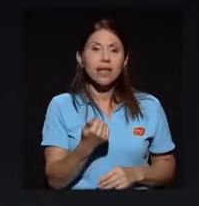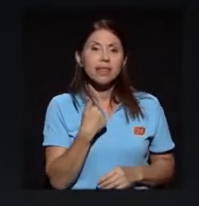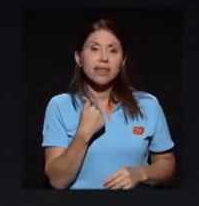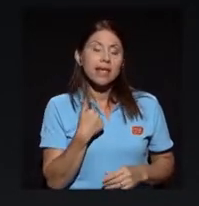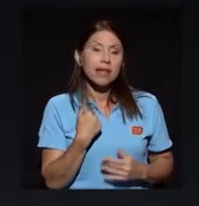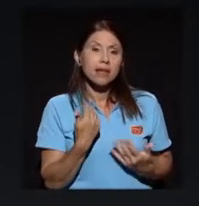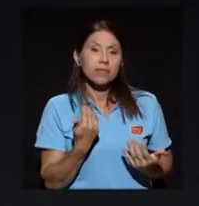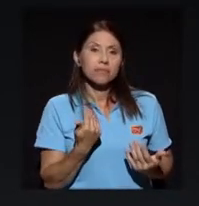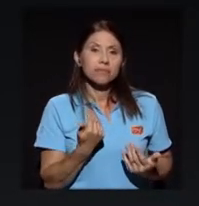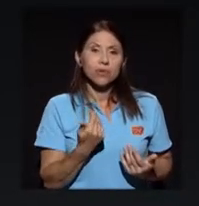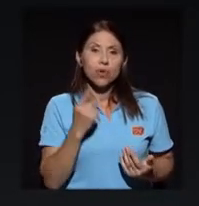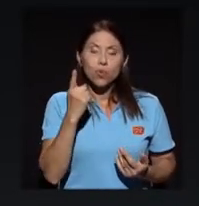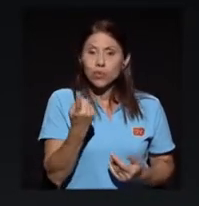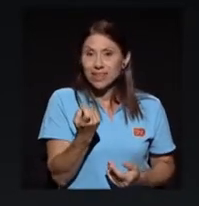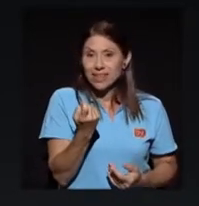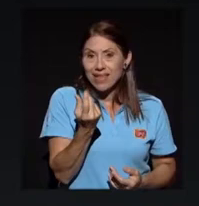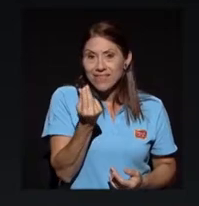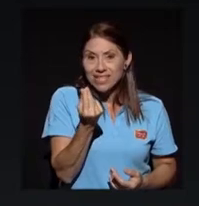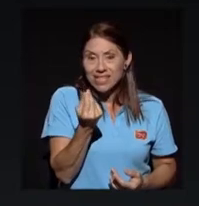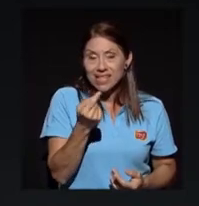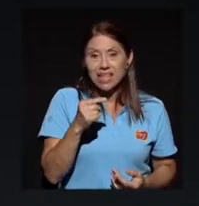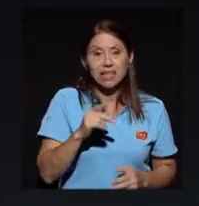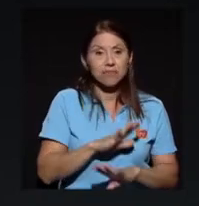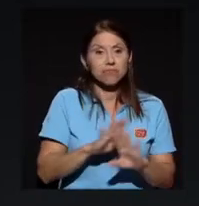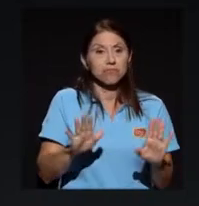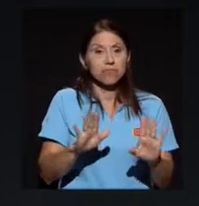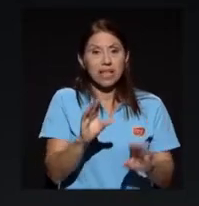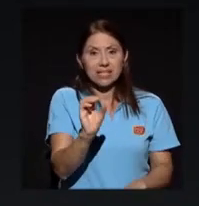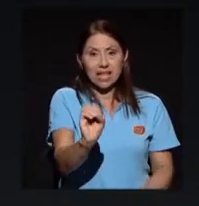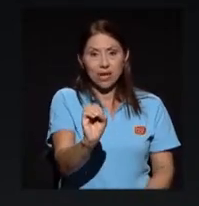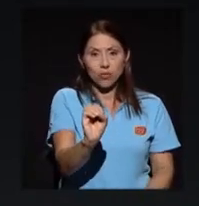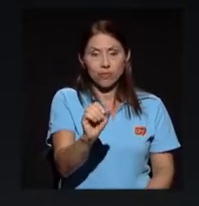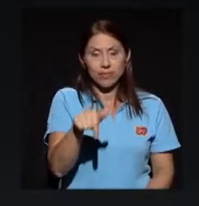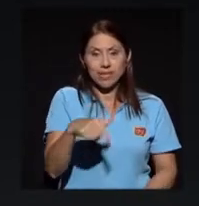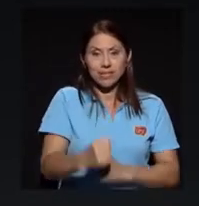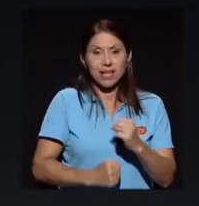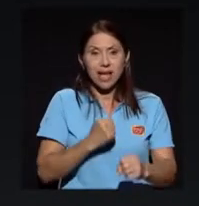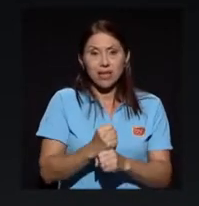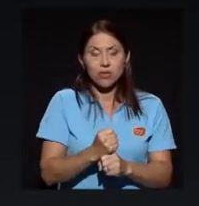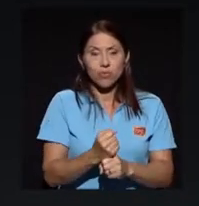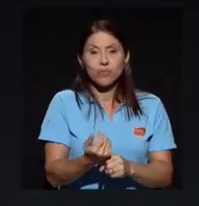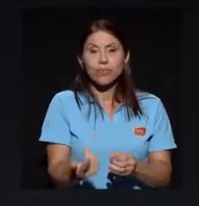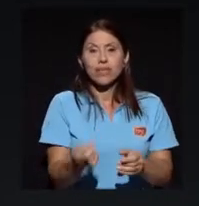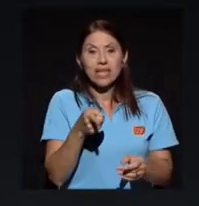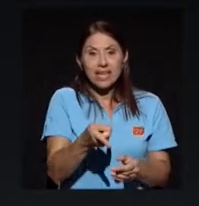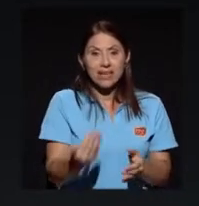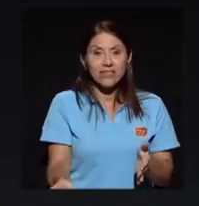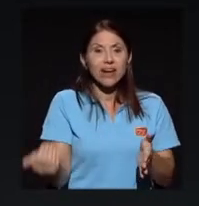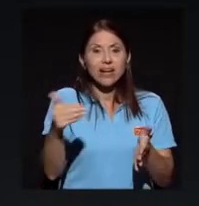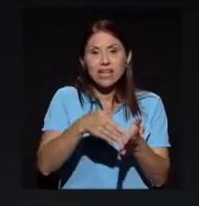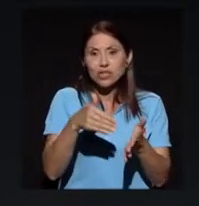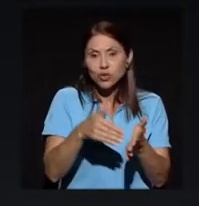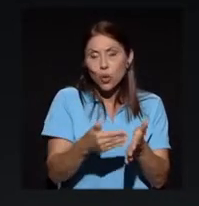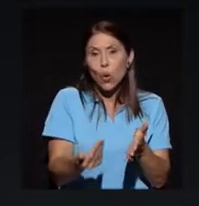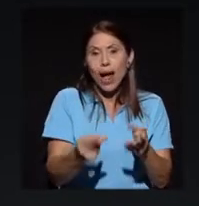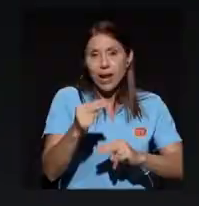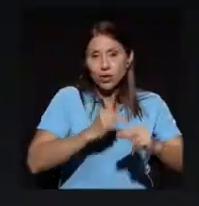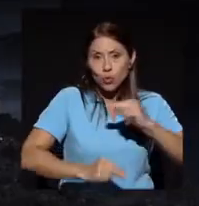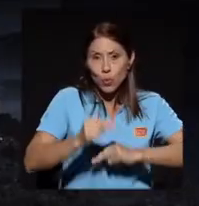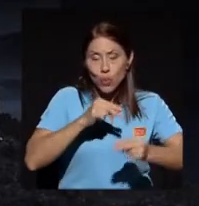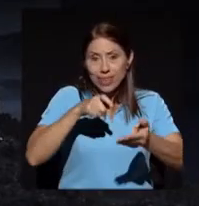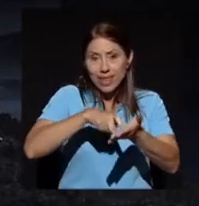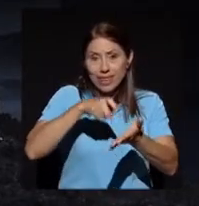este año básicamente de cero y regreso a los mercados de deuda externa a